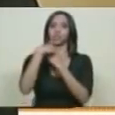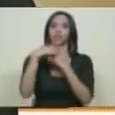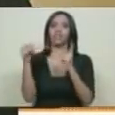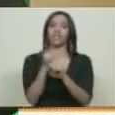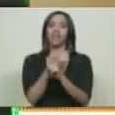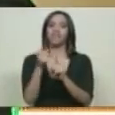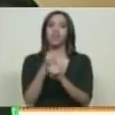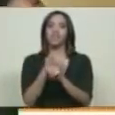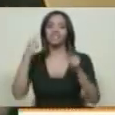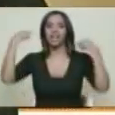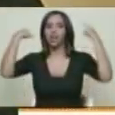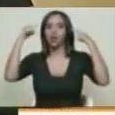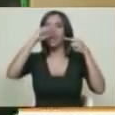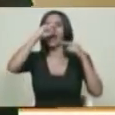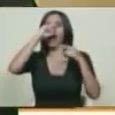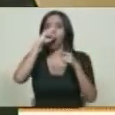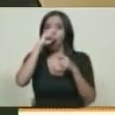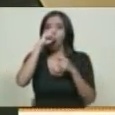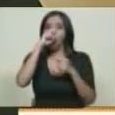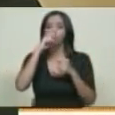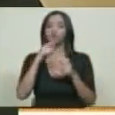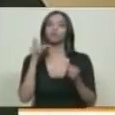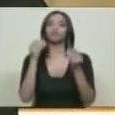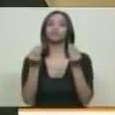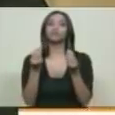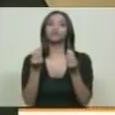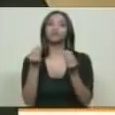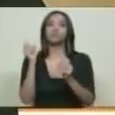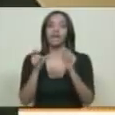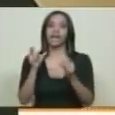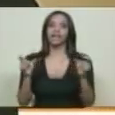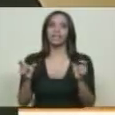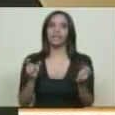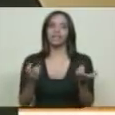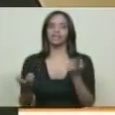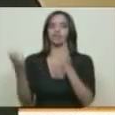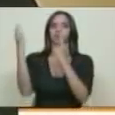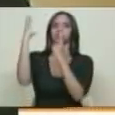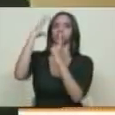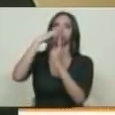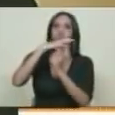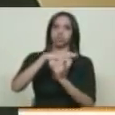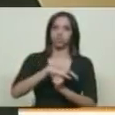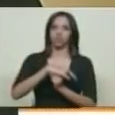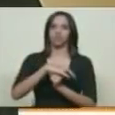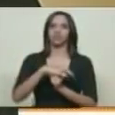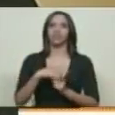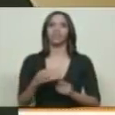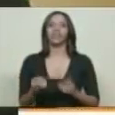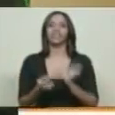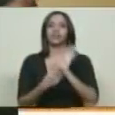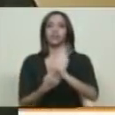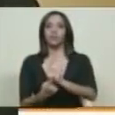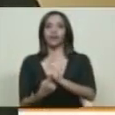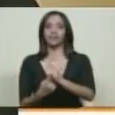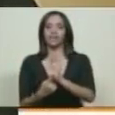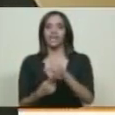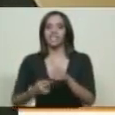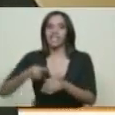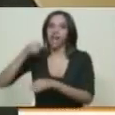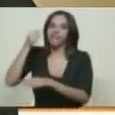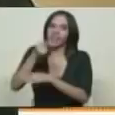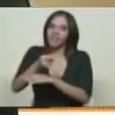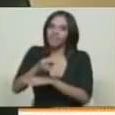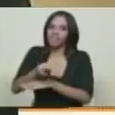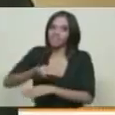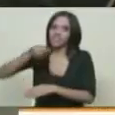la locura, al odio. Y a la locura y al odio de mucha gente que se te echa encima y te lo demuestra y te amenaza. Te vamos a